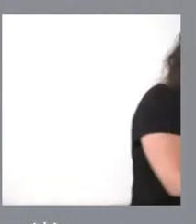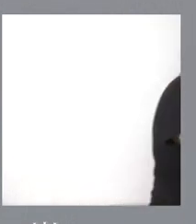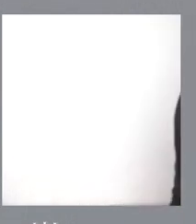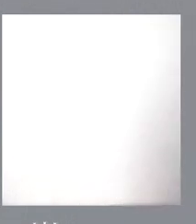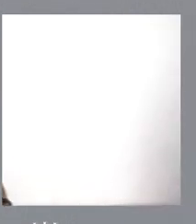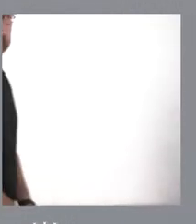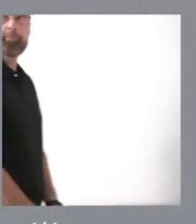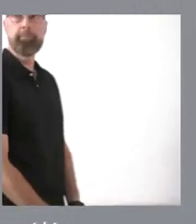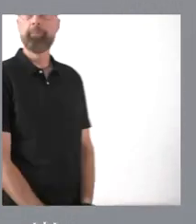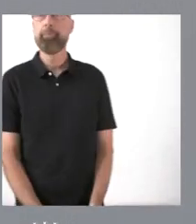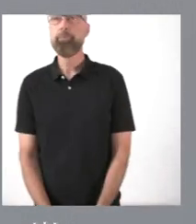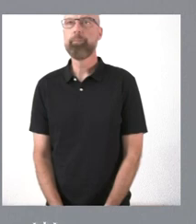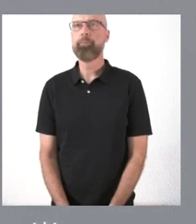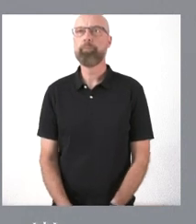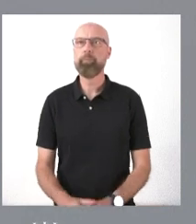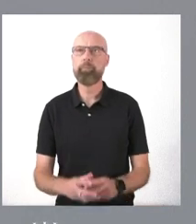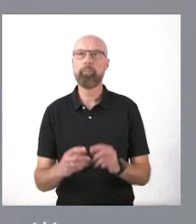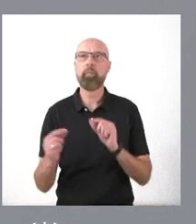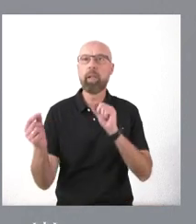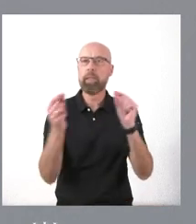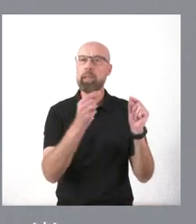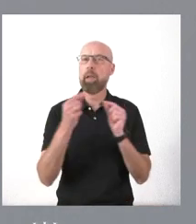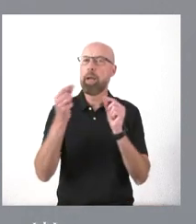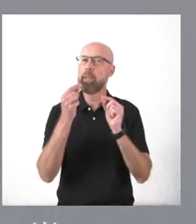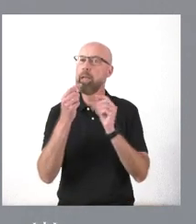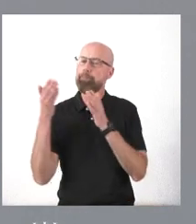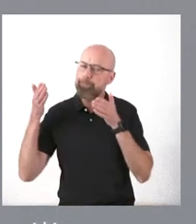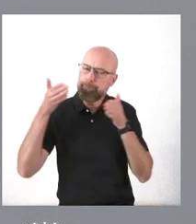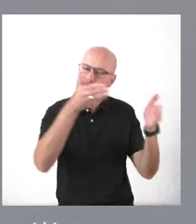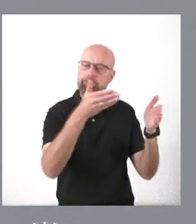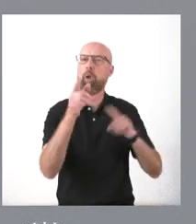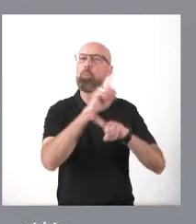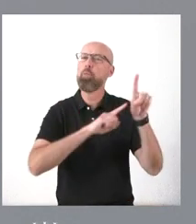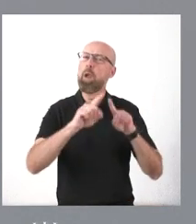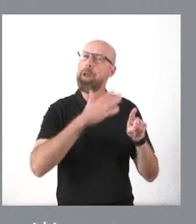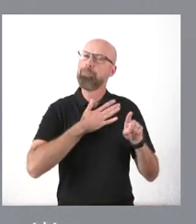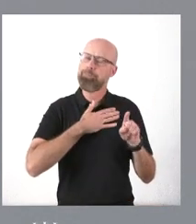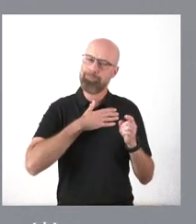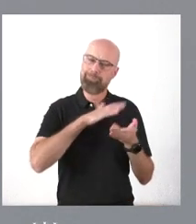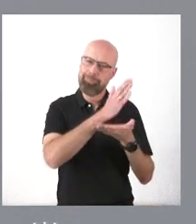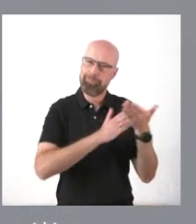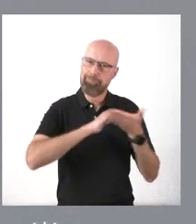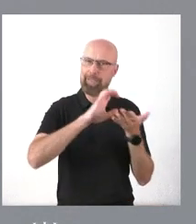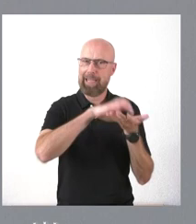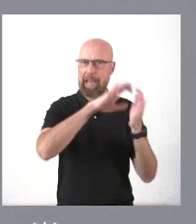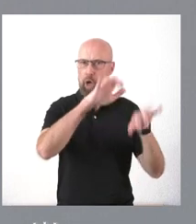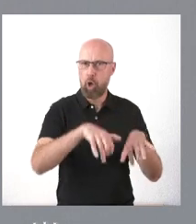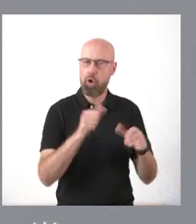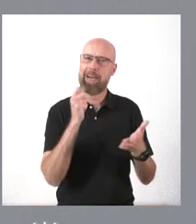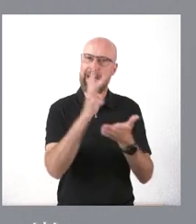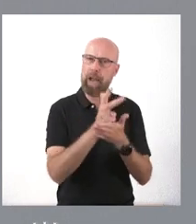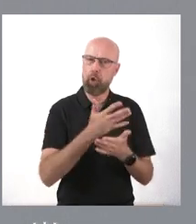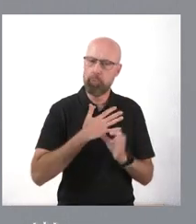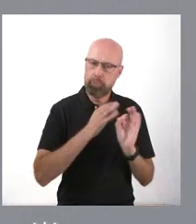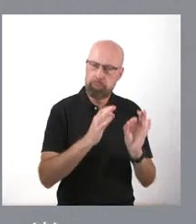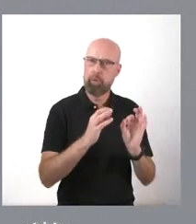en los problemas de Castilla y León en los retos de Castilla y León en los desafíos de nuestra comunidad Autónoma en